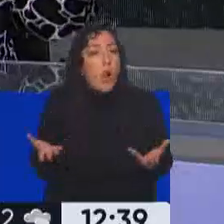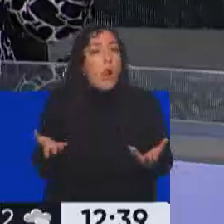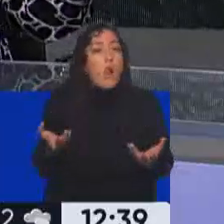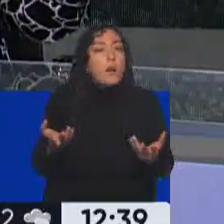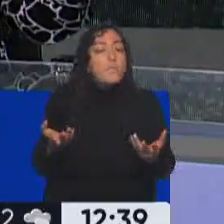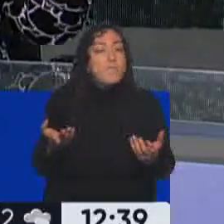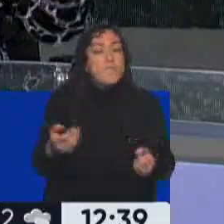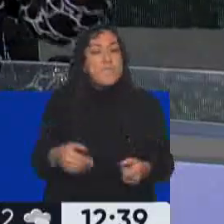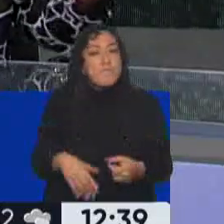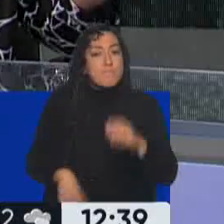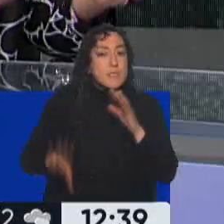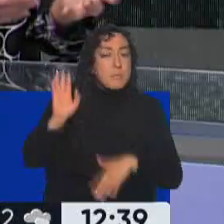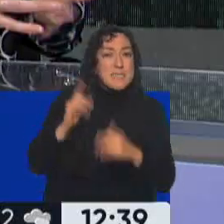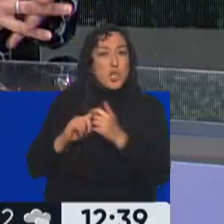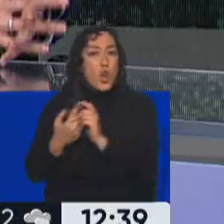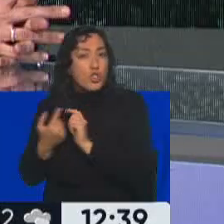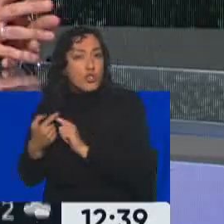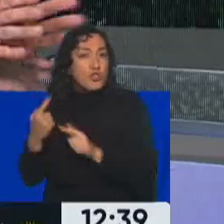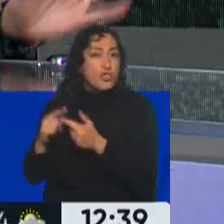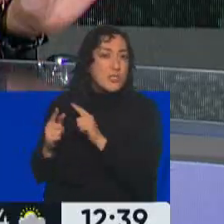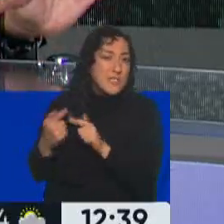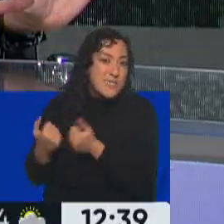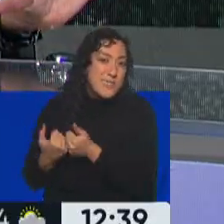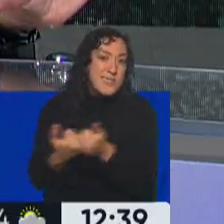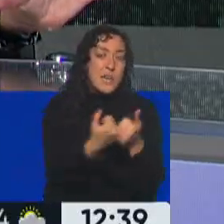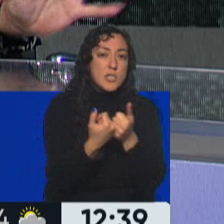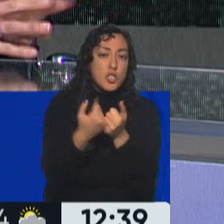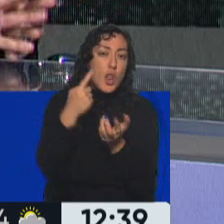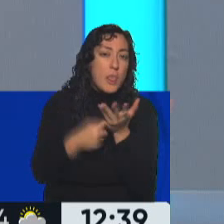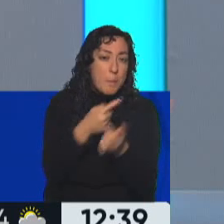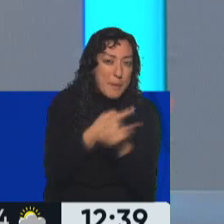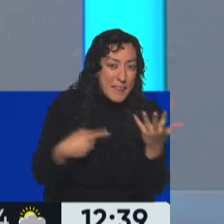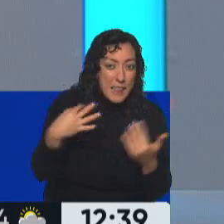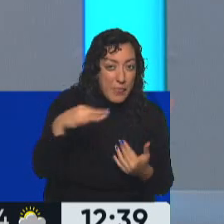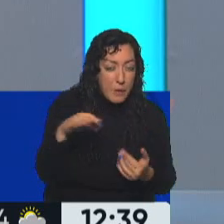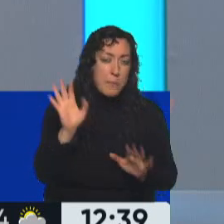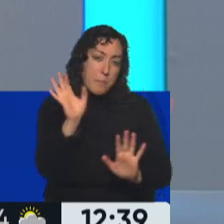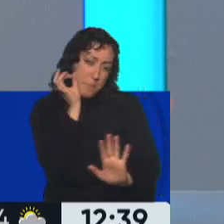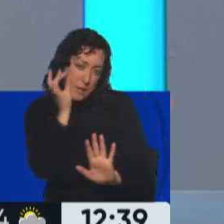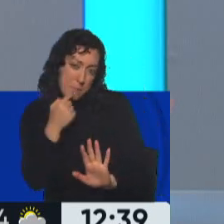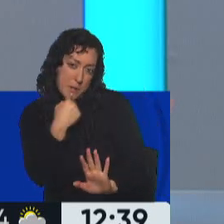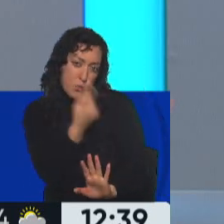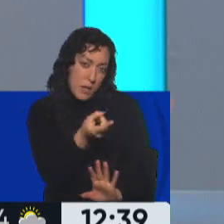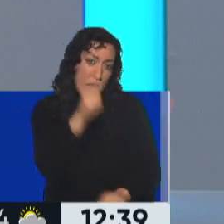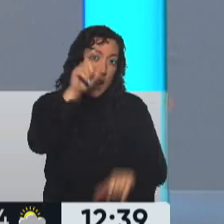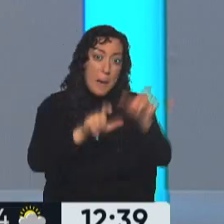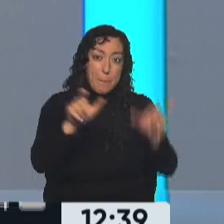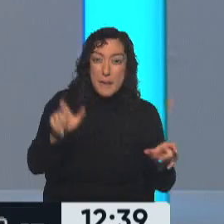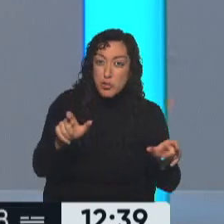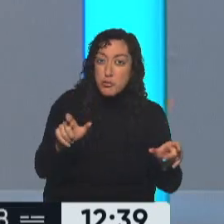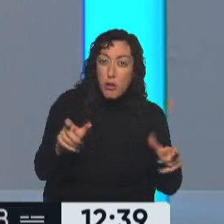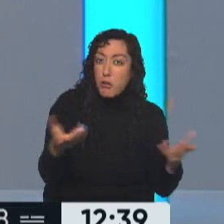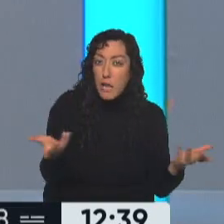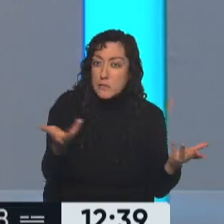poquito más consensuada a la hora de tomar determinadas medidas o no? Déjame hacer una pregunta, ¿no? Pero ¿dónde queda la gente? Digo, la